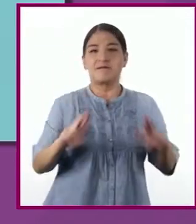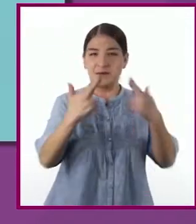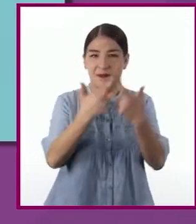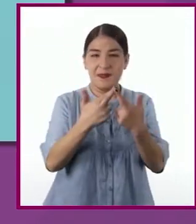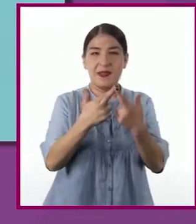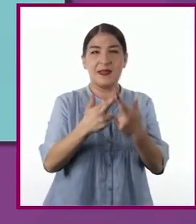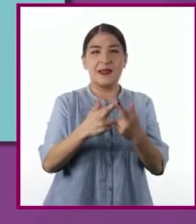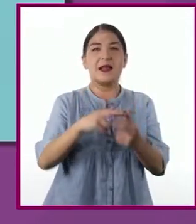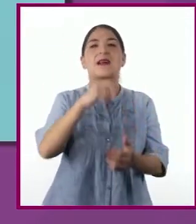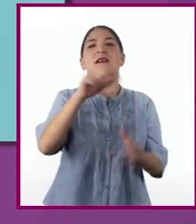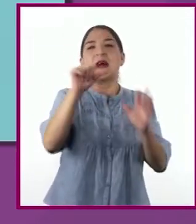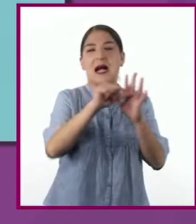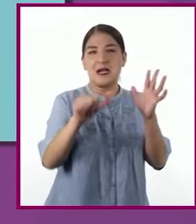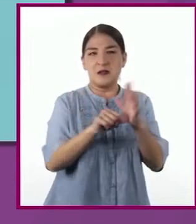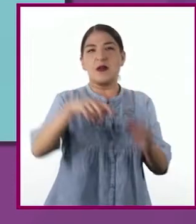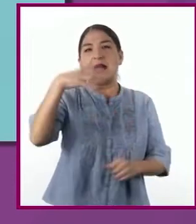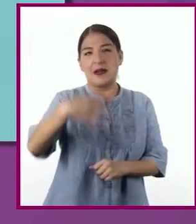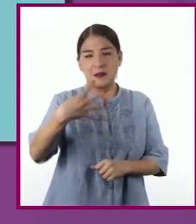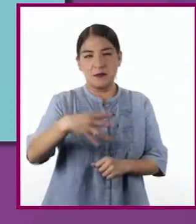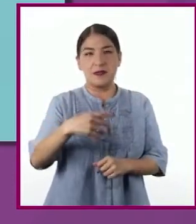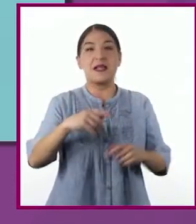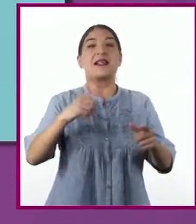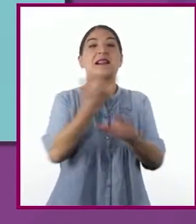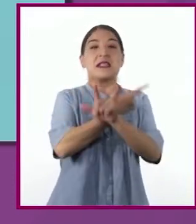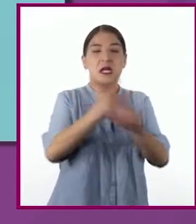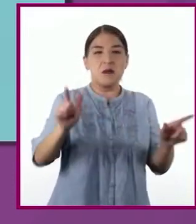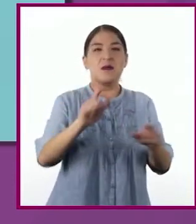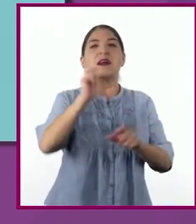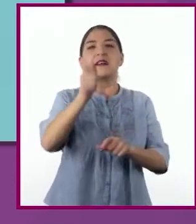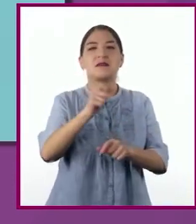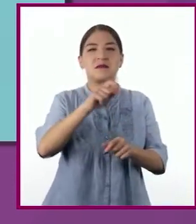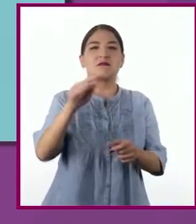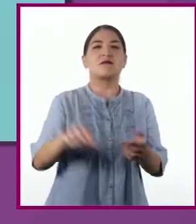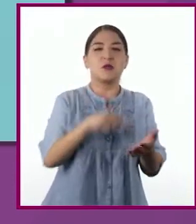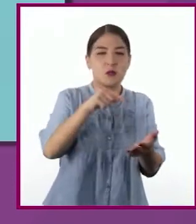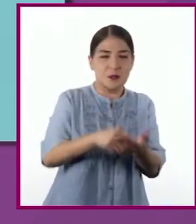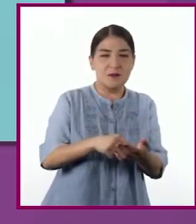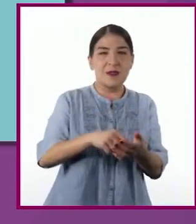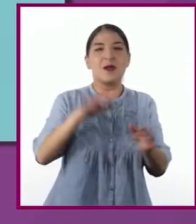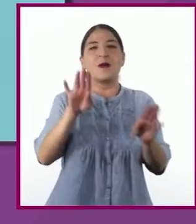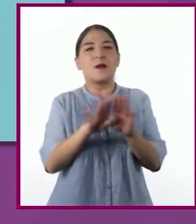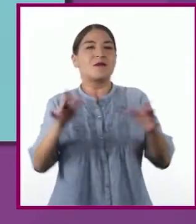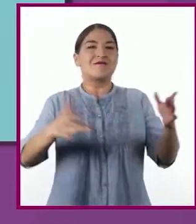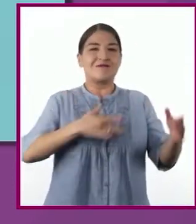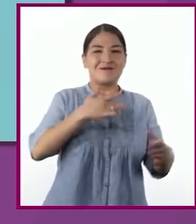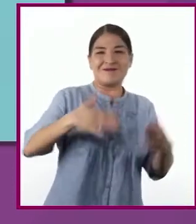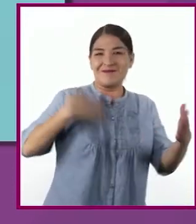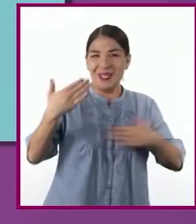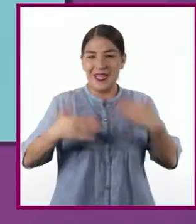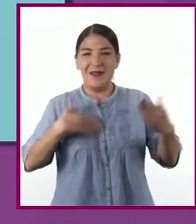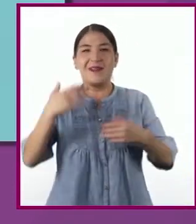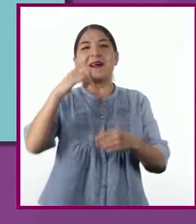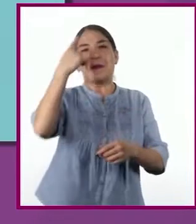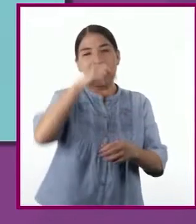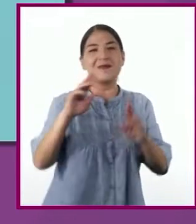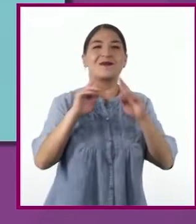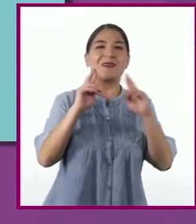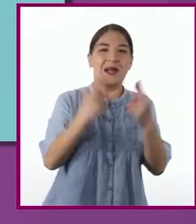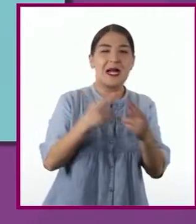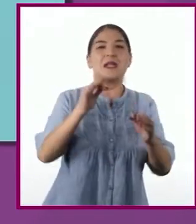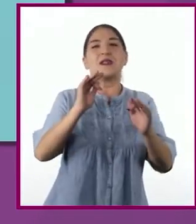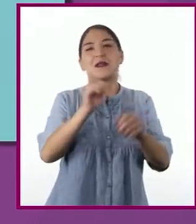el artículo 14 y la libertad de asociación y de celebrar reuniones pacíficas en el artículo